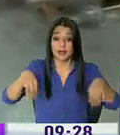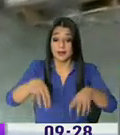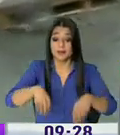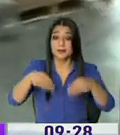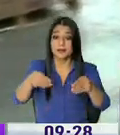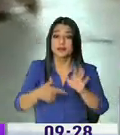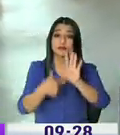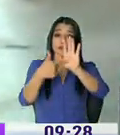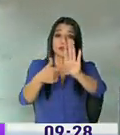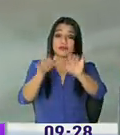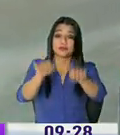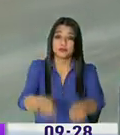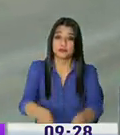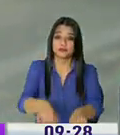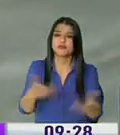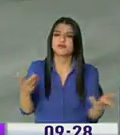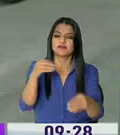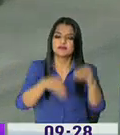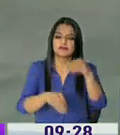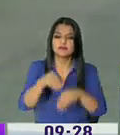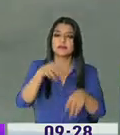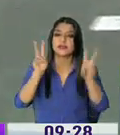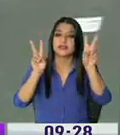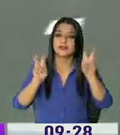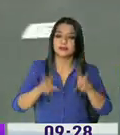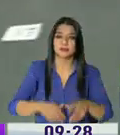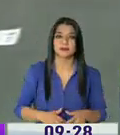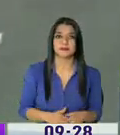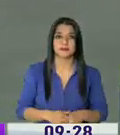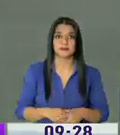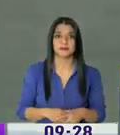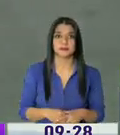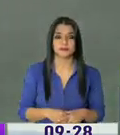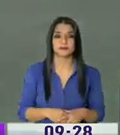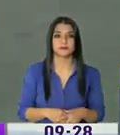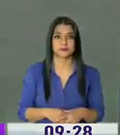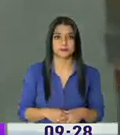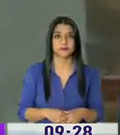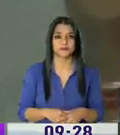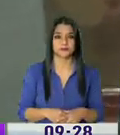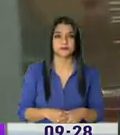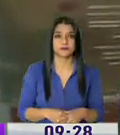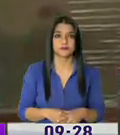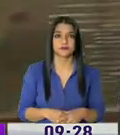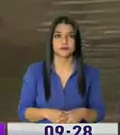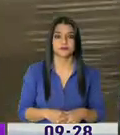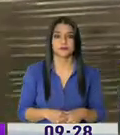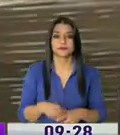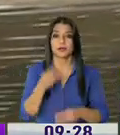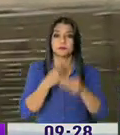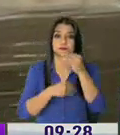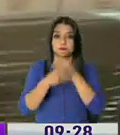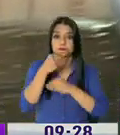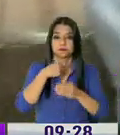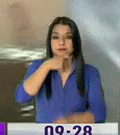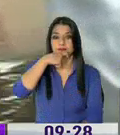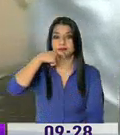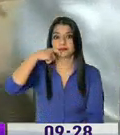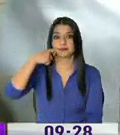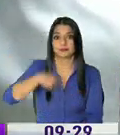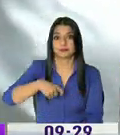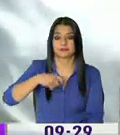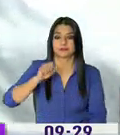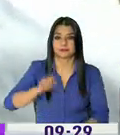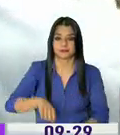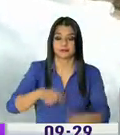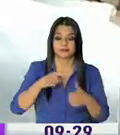muestres a la ciudadanía el contenido de los mismos. Claro, bueno, estos kits cuentan con alimentos no perecederos, ¿sí?